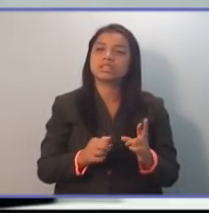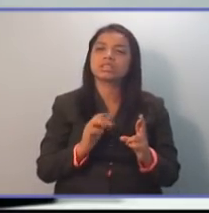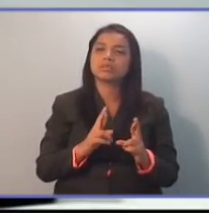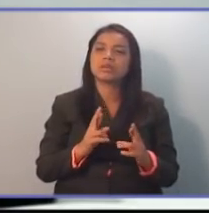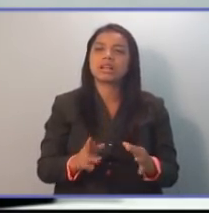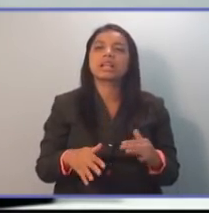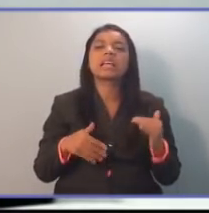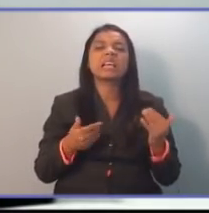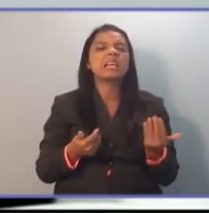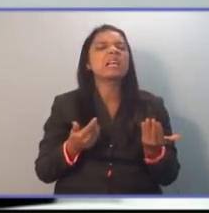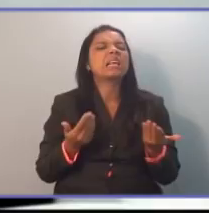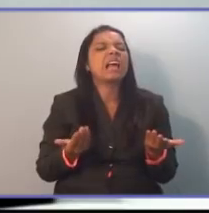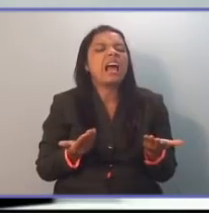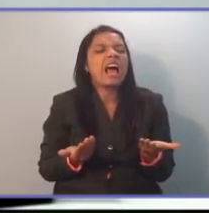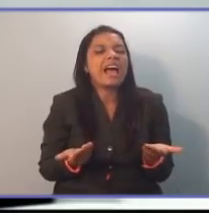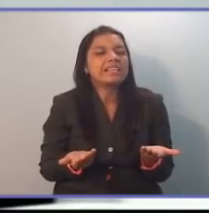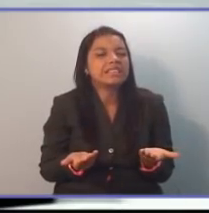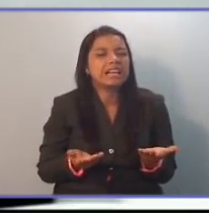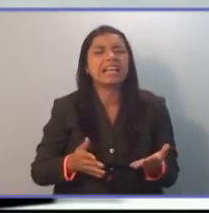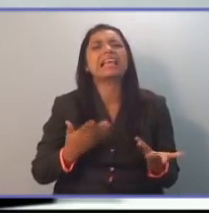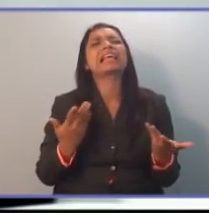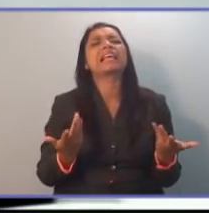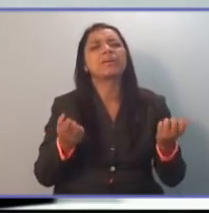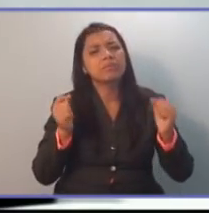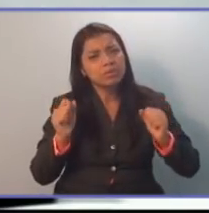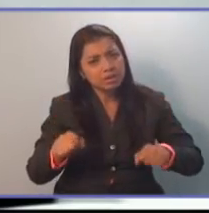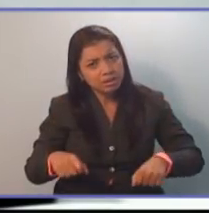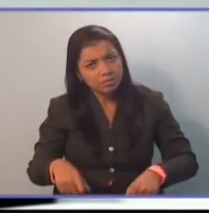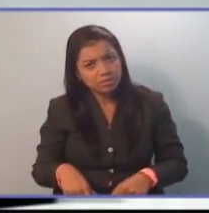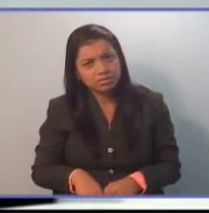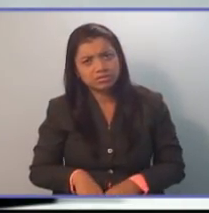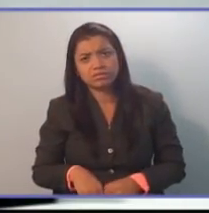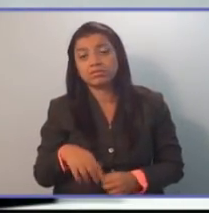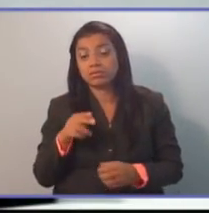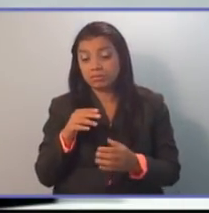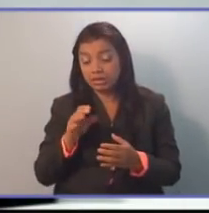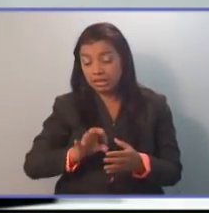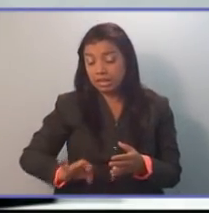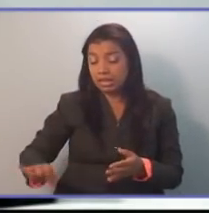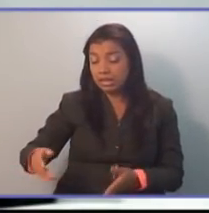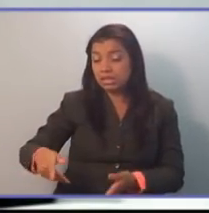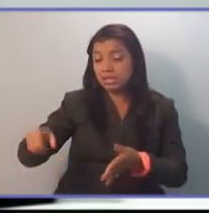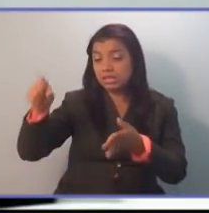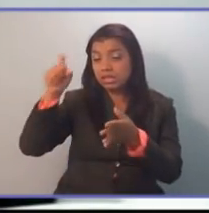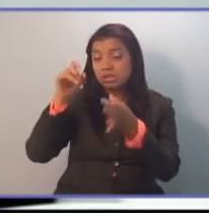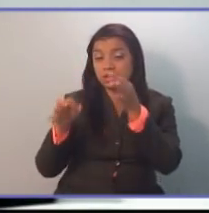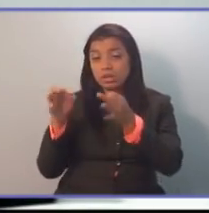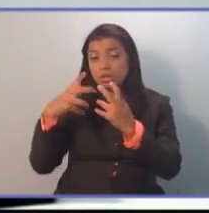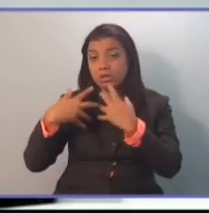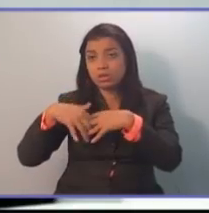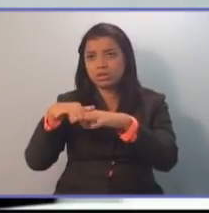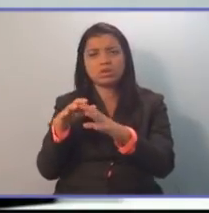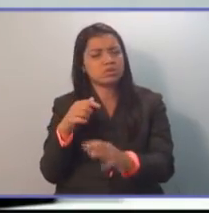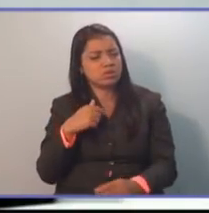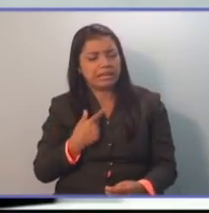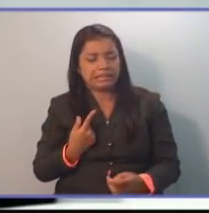podríamos hacer para fortalecer ese órgano judicial? Yo me voy a atrever a lanzar un